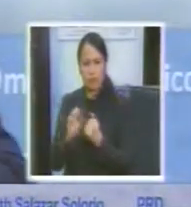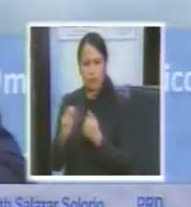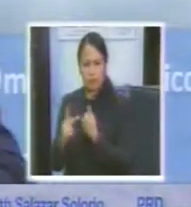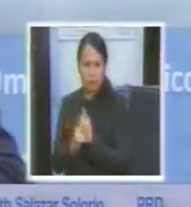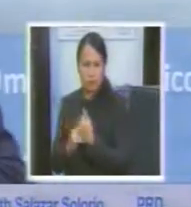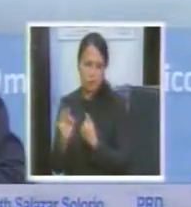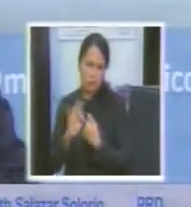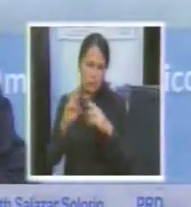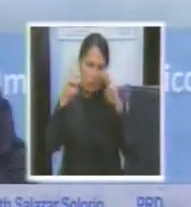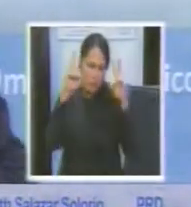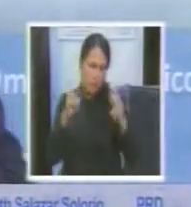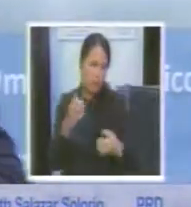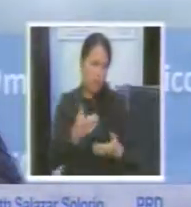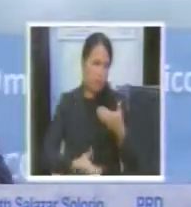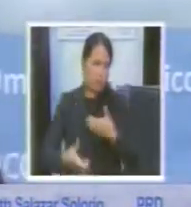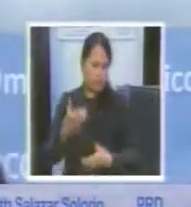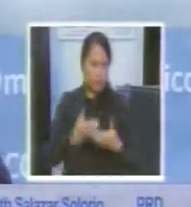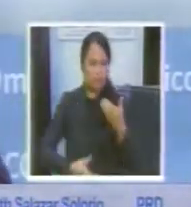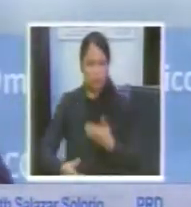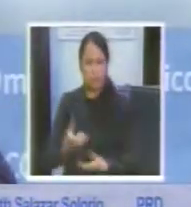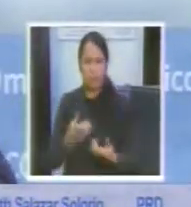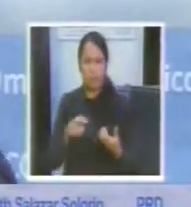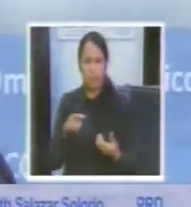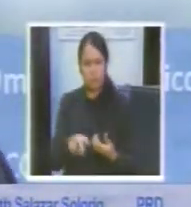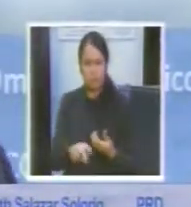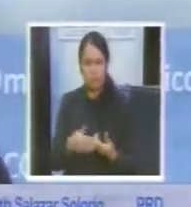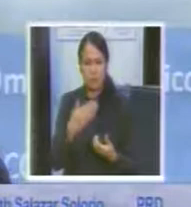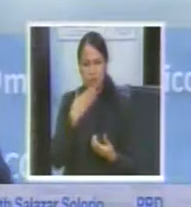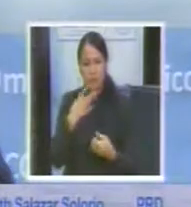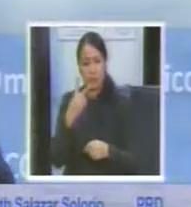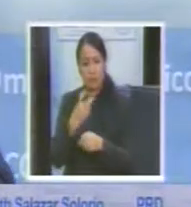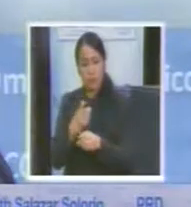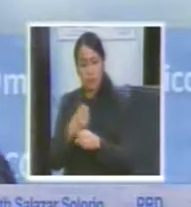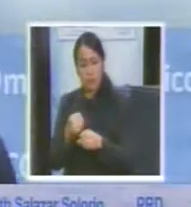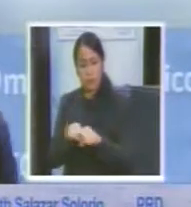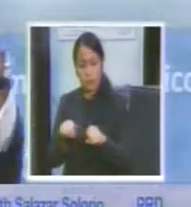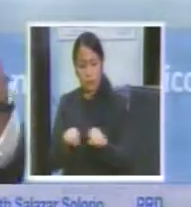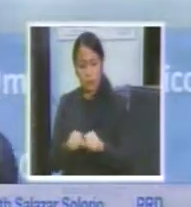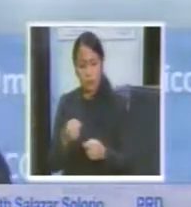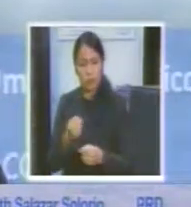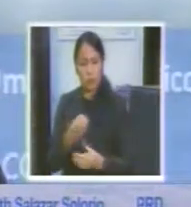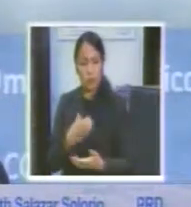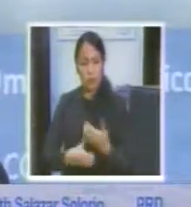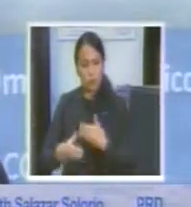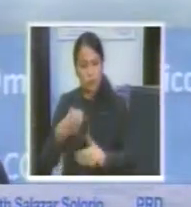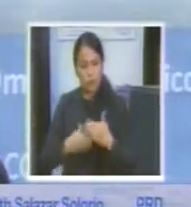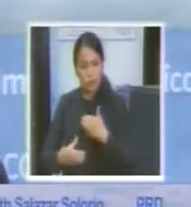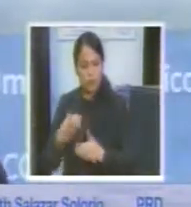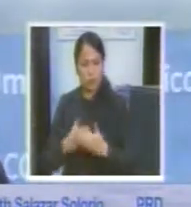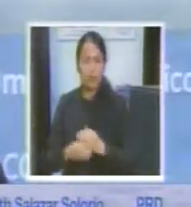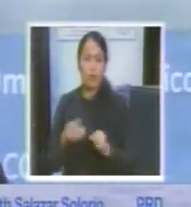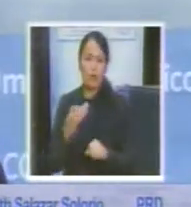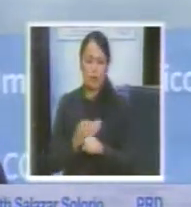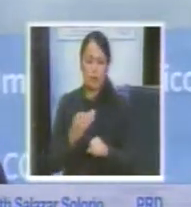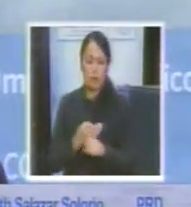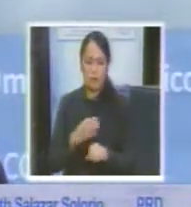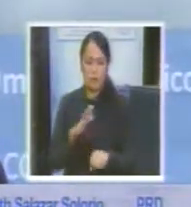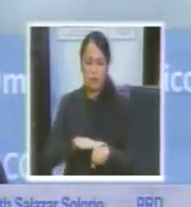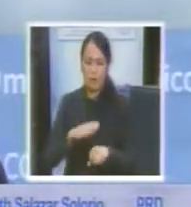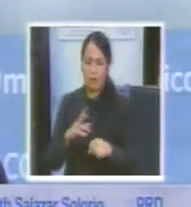tema comercial, si bien es cierto que es nuestro segundo socio comercial y se ha incrementado mucho el tema del